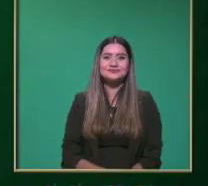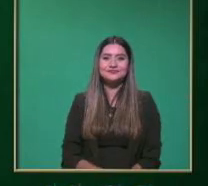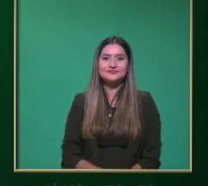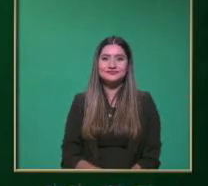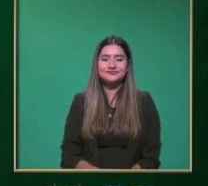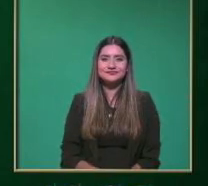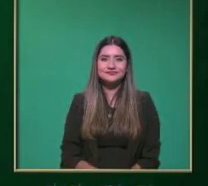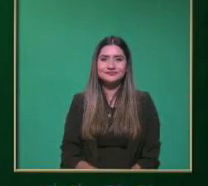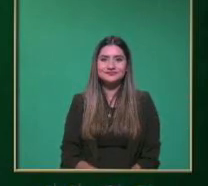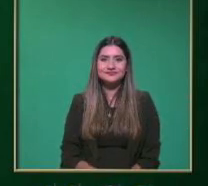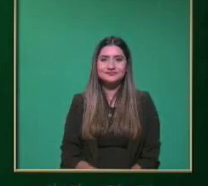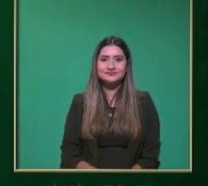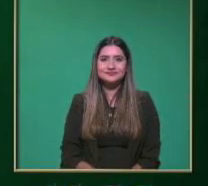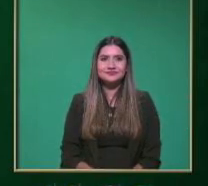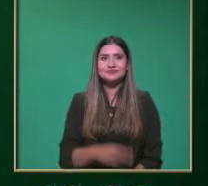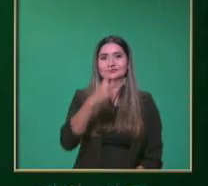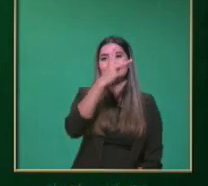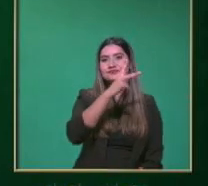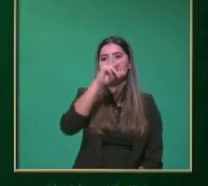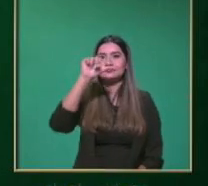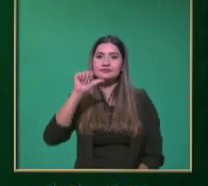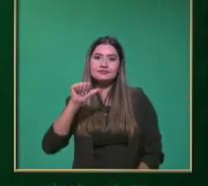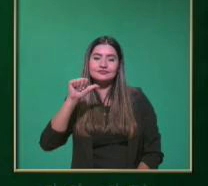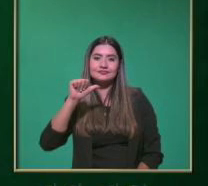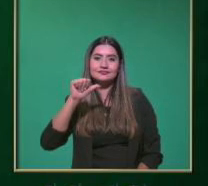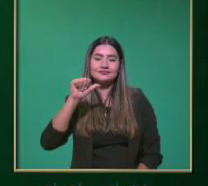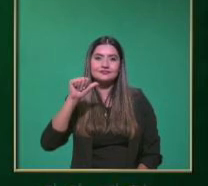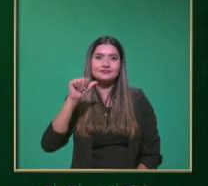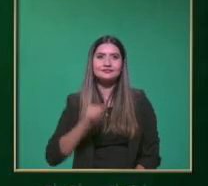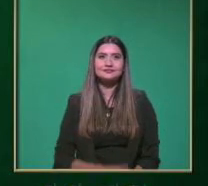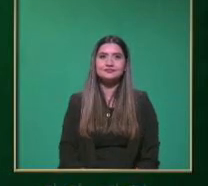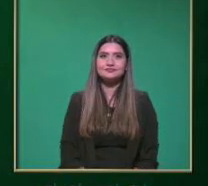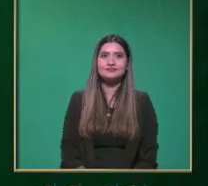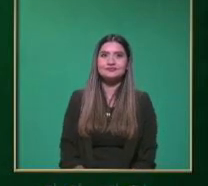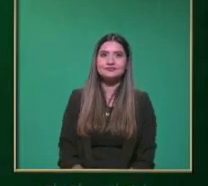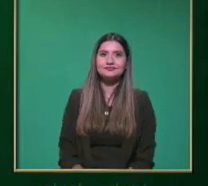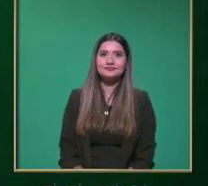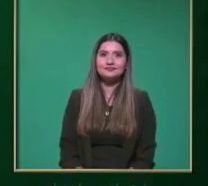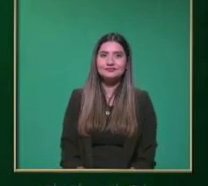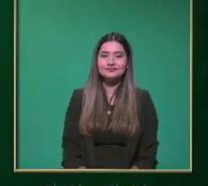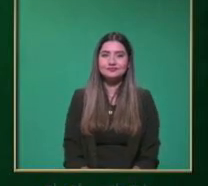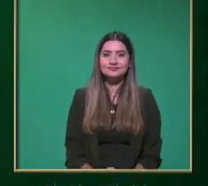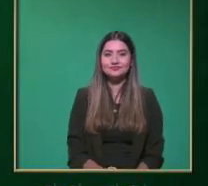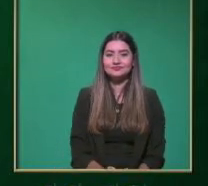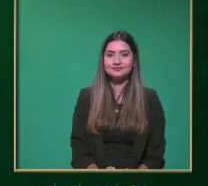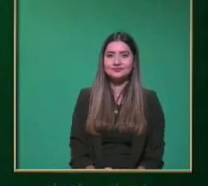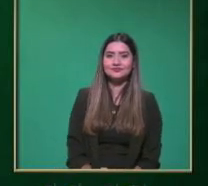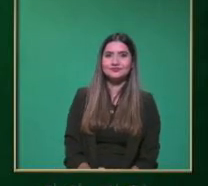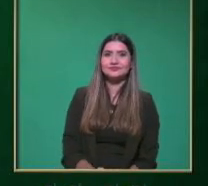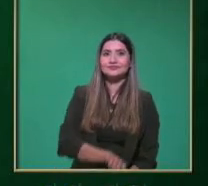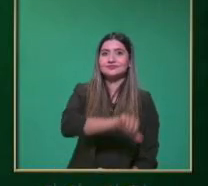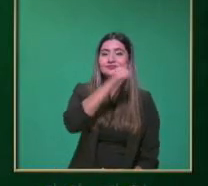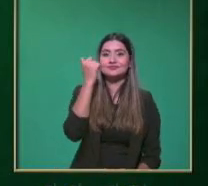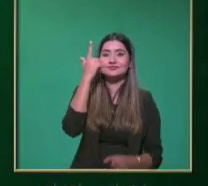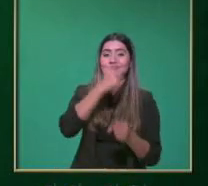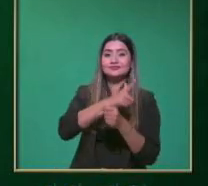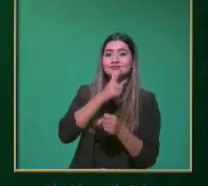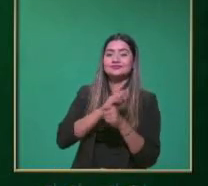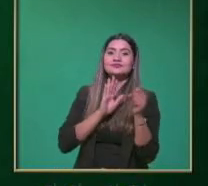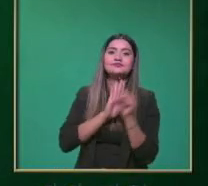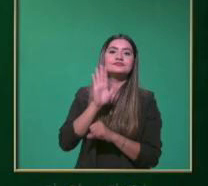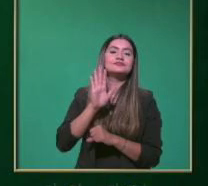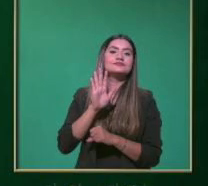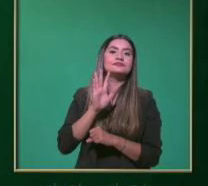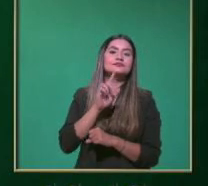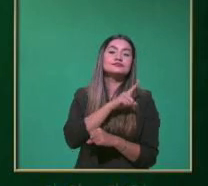inicia, maestra? Con pa. Con pa. Vamos a descubrir otra imagen. ¿Quieren que descubramos otra imagen? ¿Cuál descubrimos, niños?